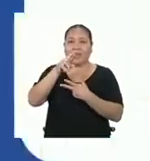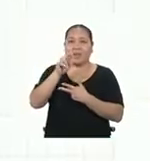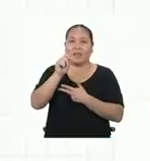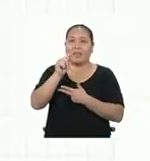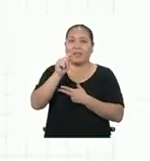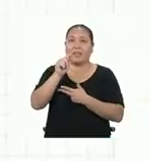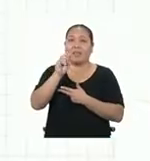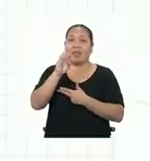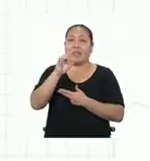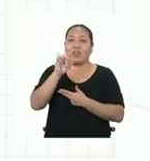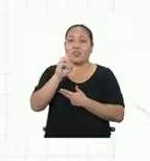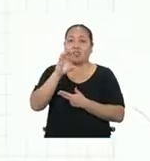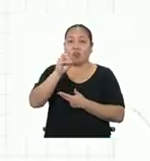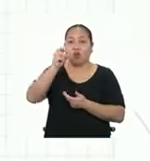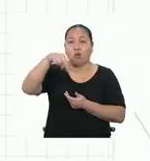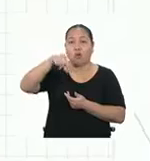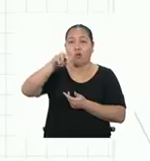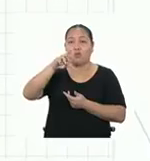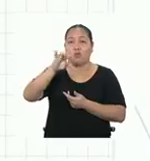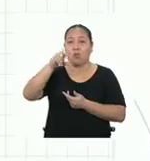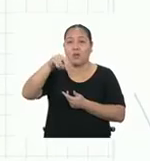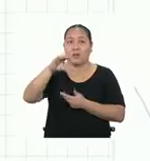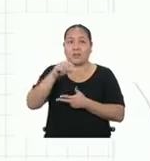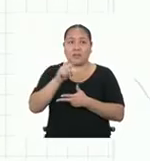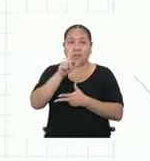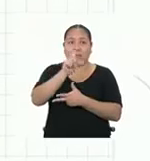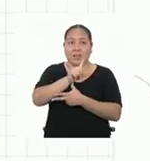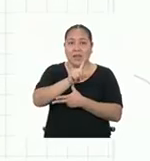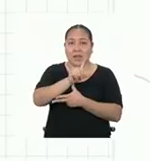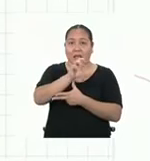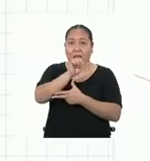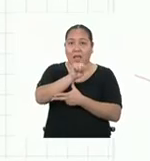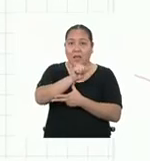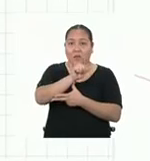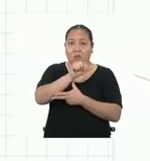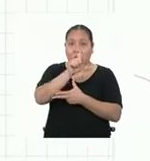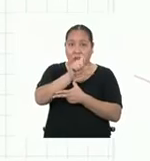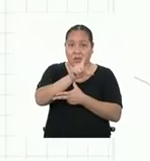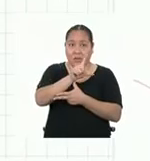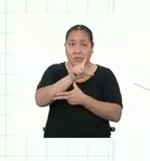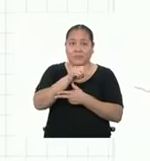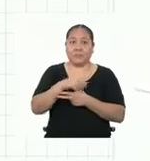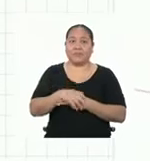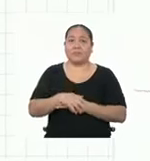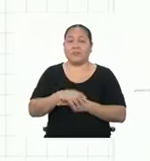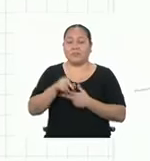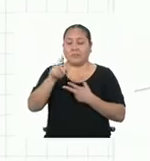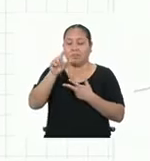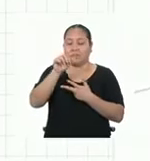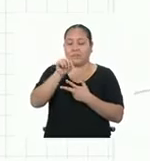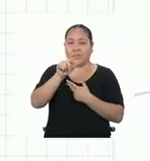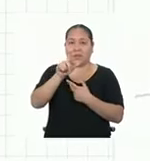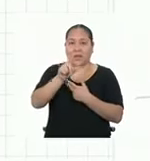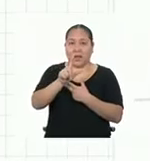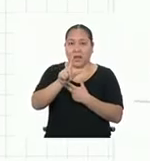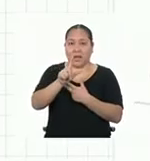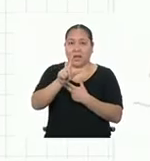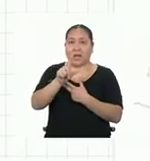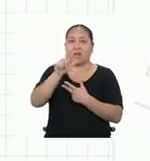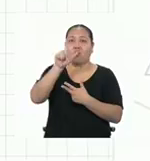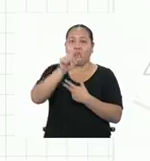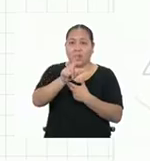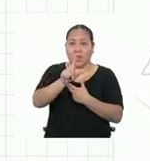El primero vendría a ser lado, ángulo, lado El segundo criterio sería